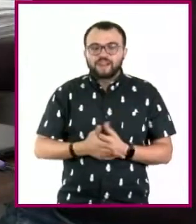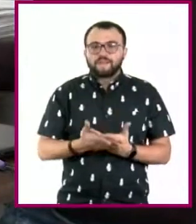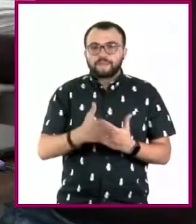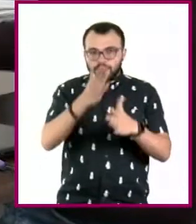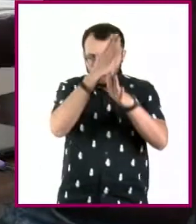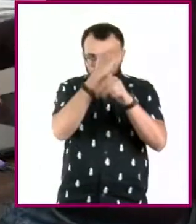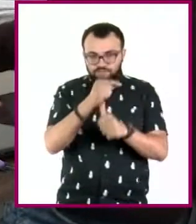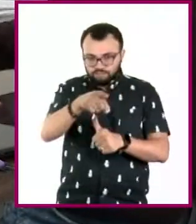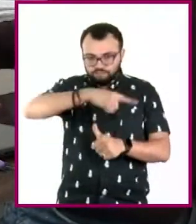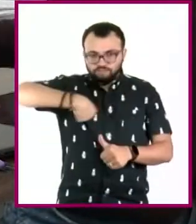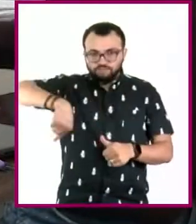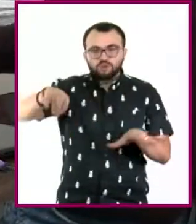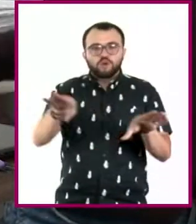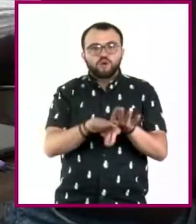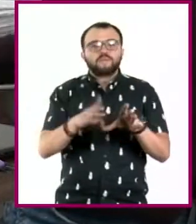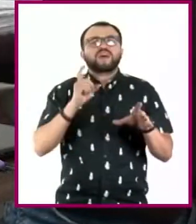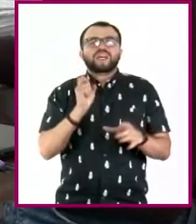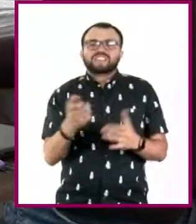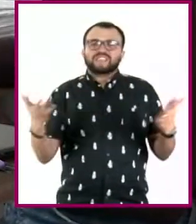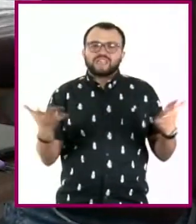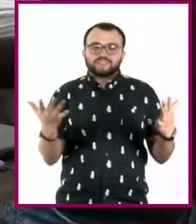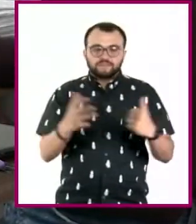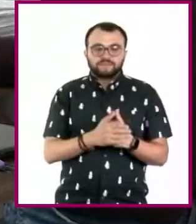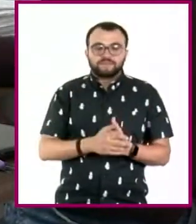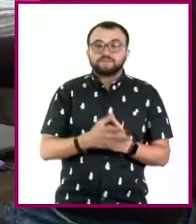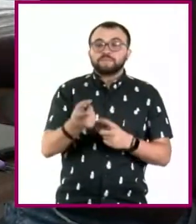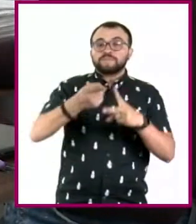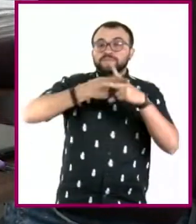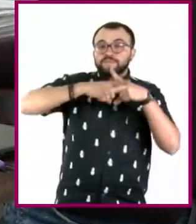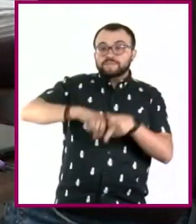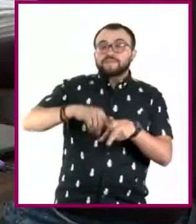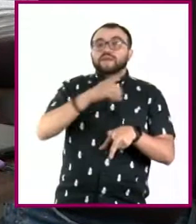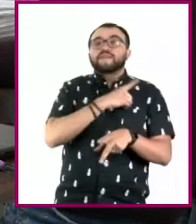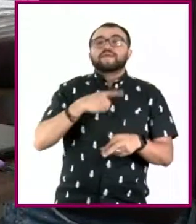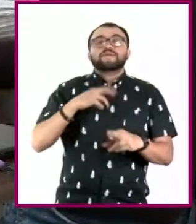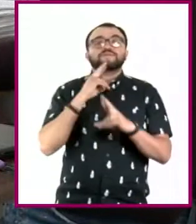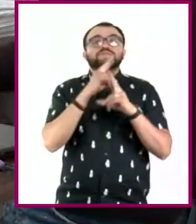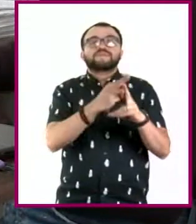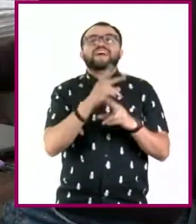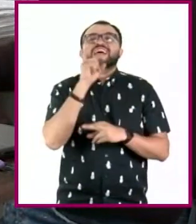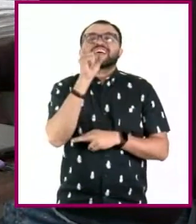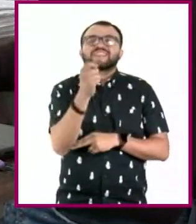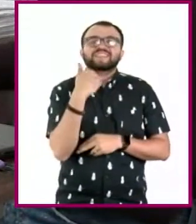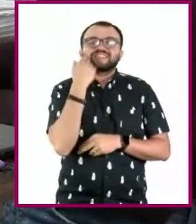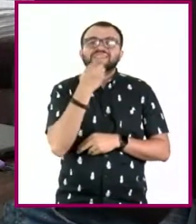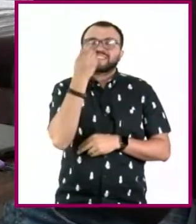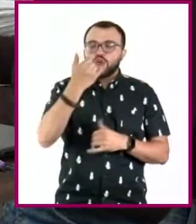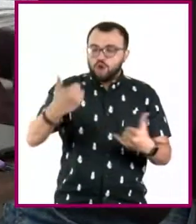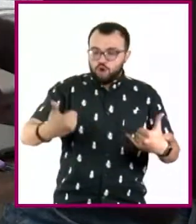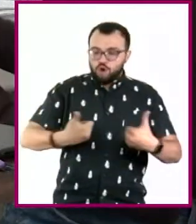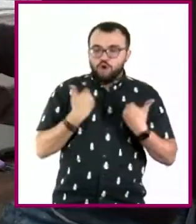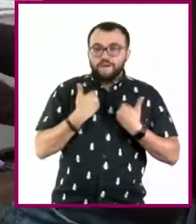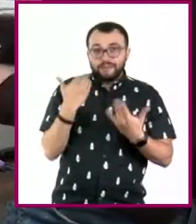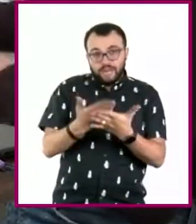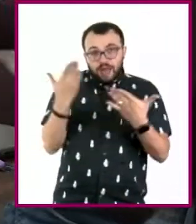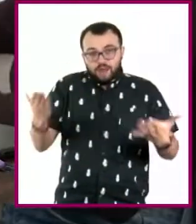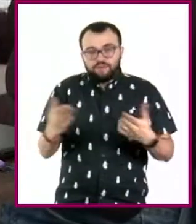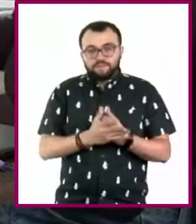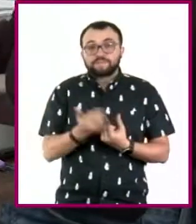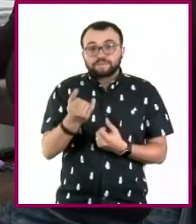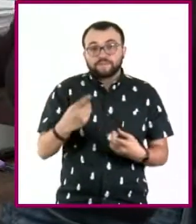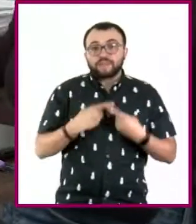acuerdo sobre lo que vamos a hacer. Para empezar, tenemos que responder qué significa ser joven en el momento actual y